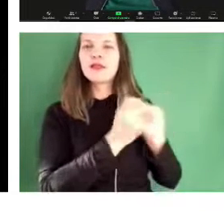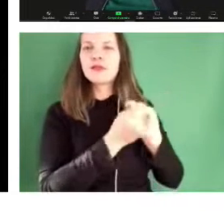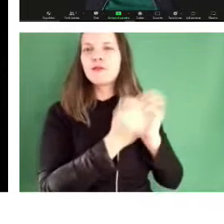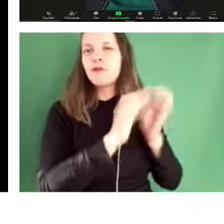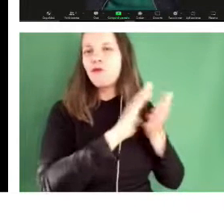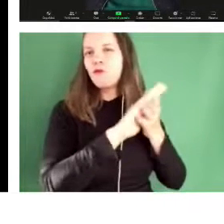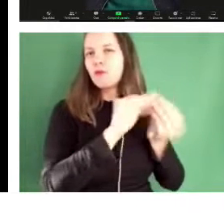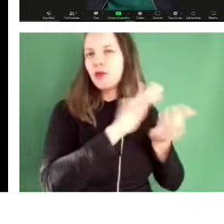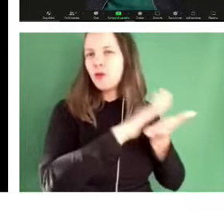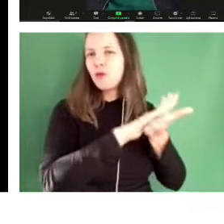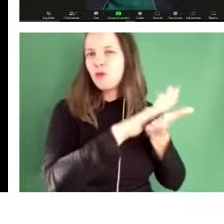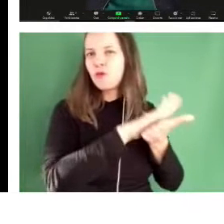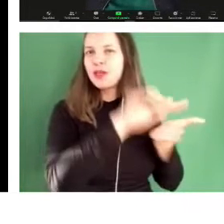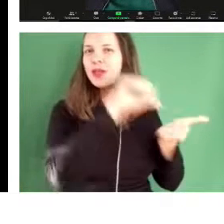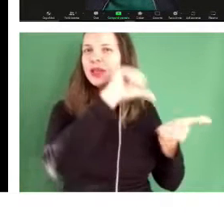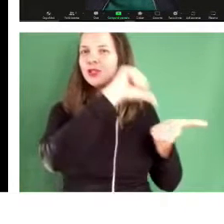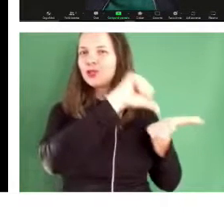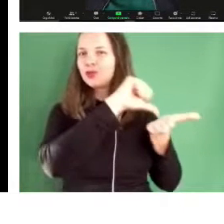Sí, ahora sí estoy viendo la pantalla.